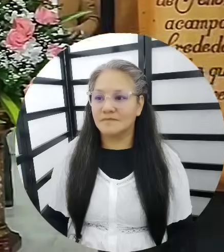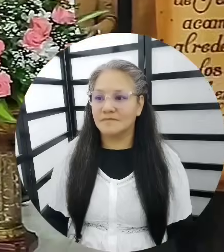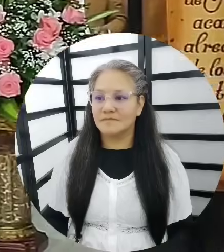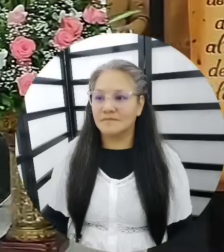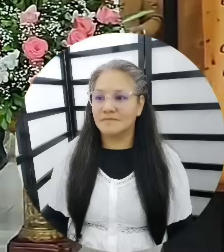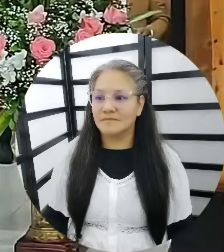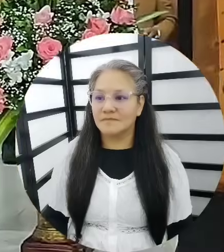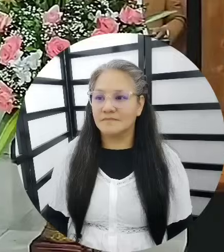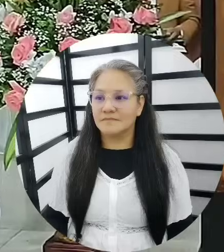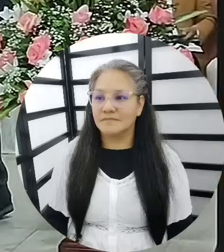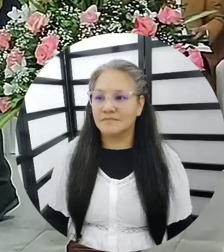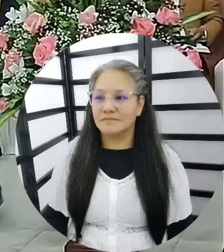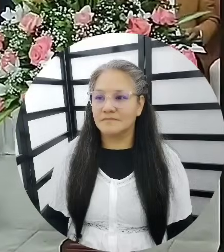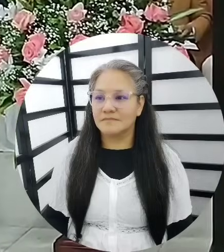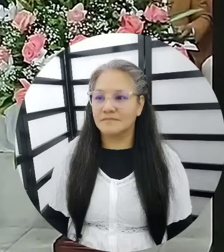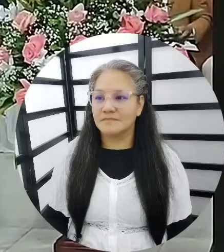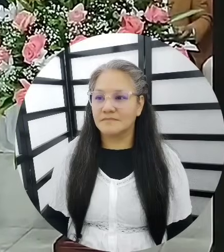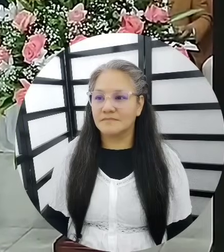más.